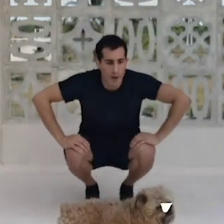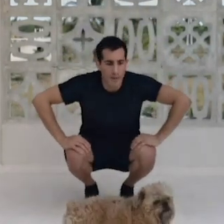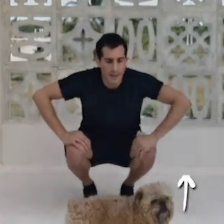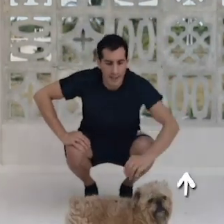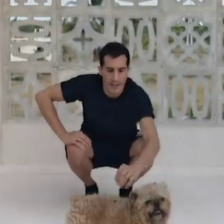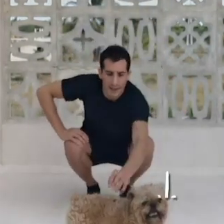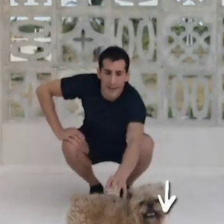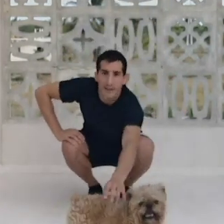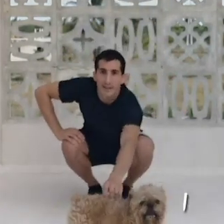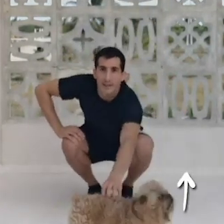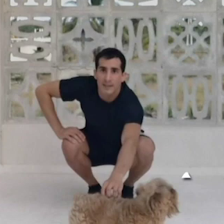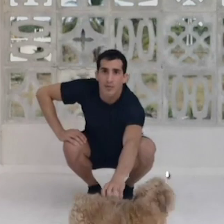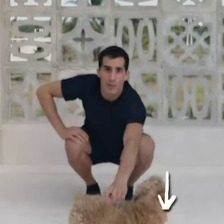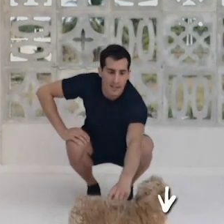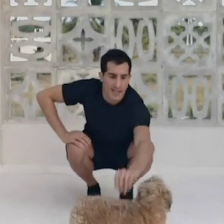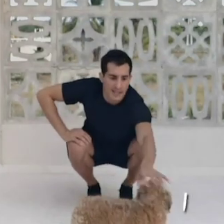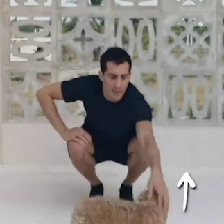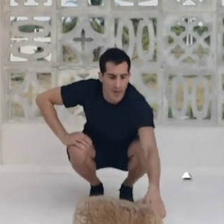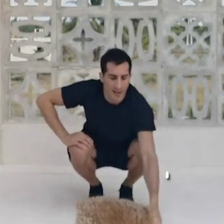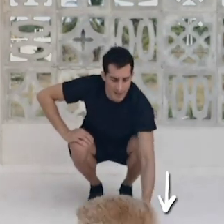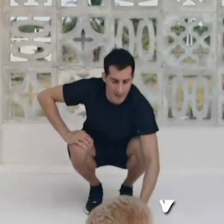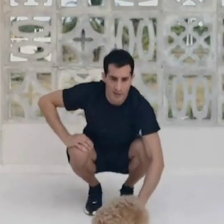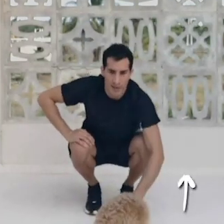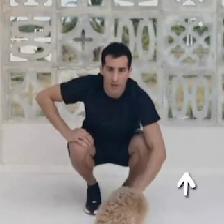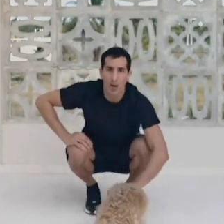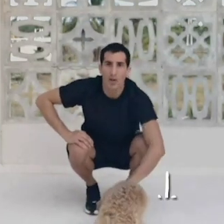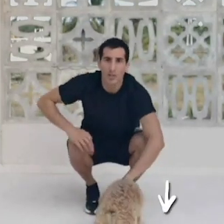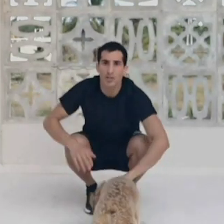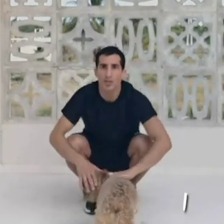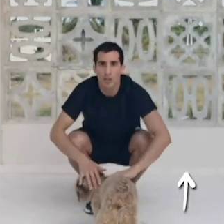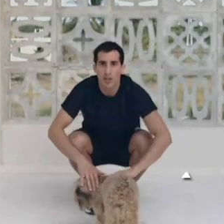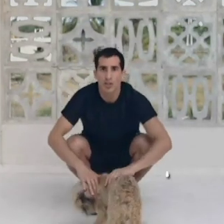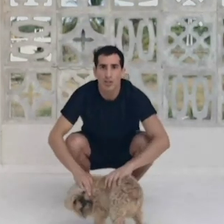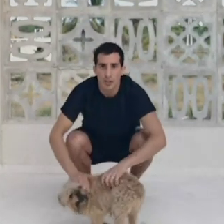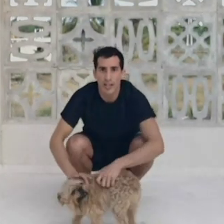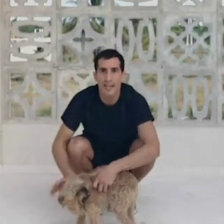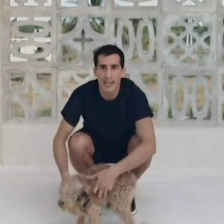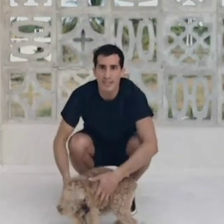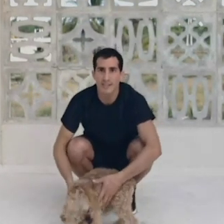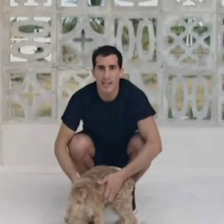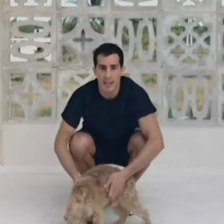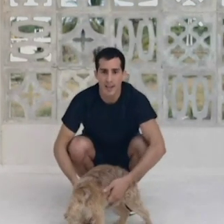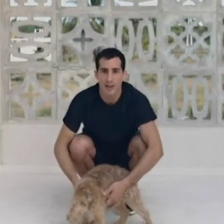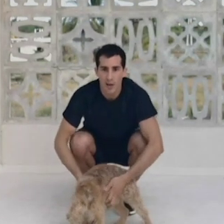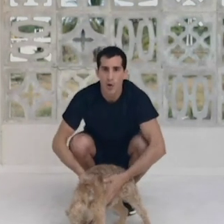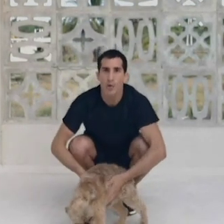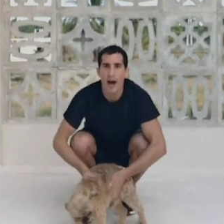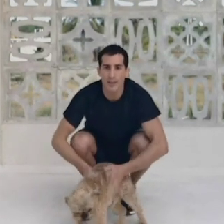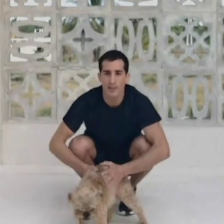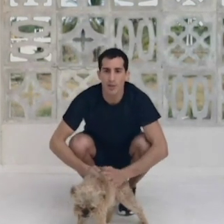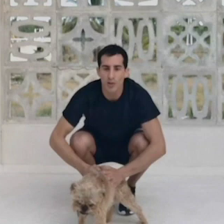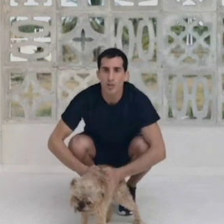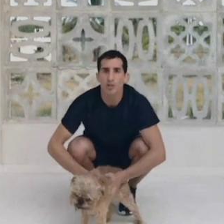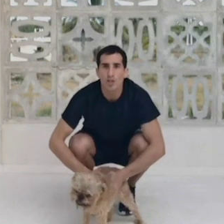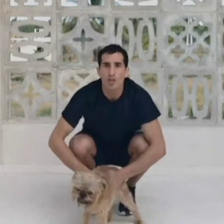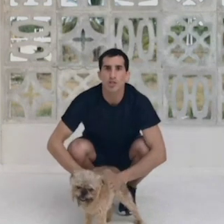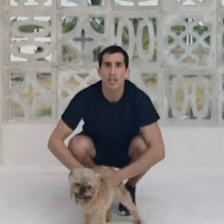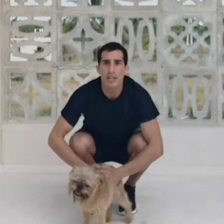ocho tiempos igualmente. Chuy les quiere saludar. Dos, tres,